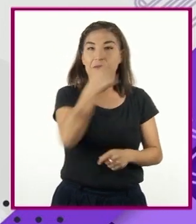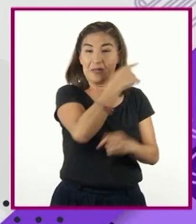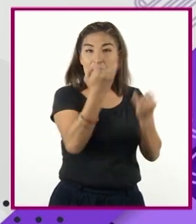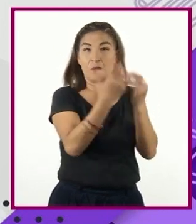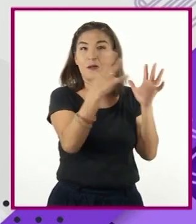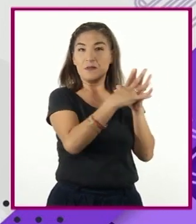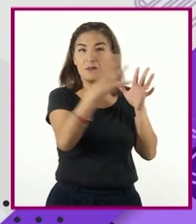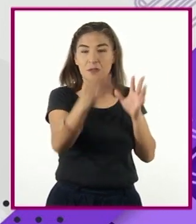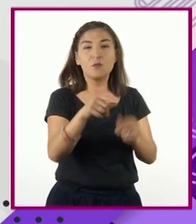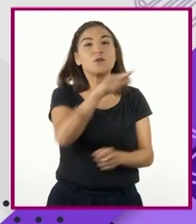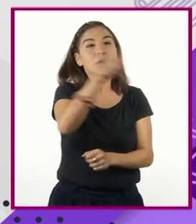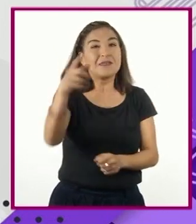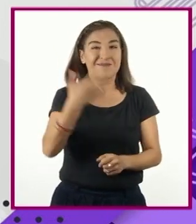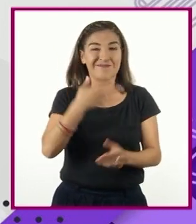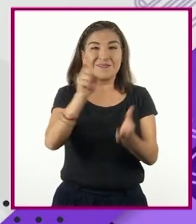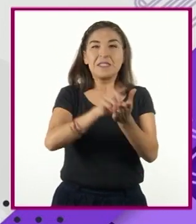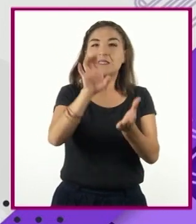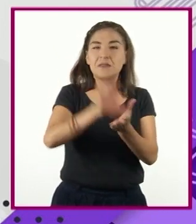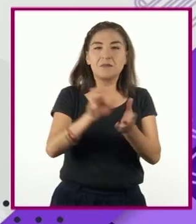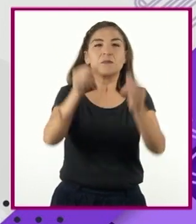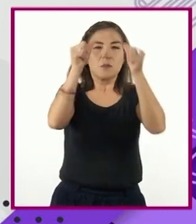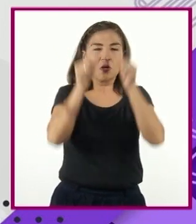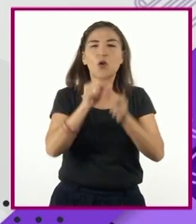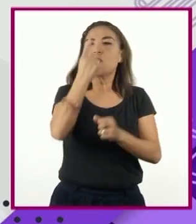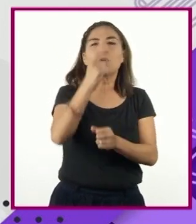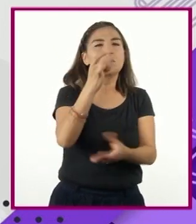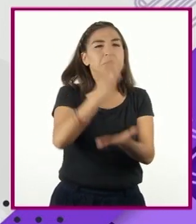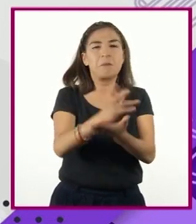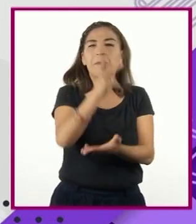tienen discapacidad visual, solo